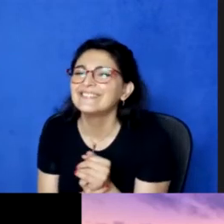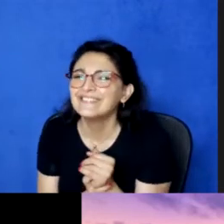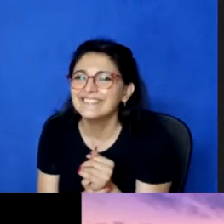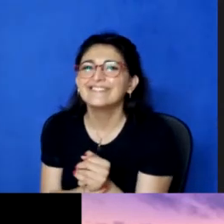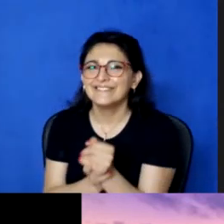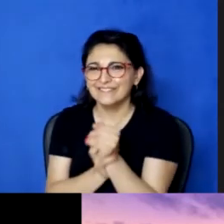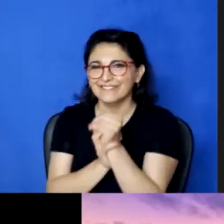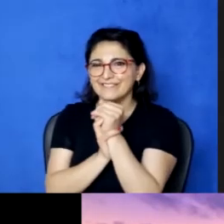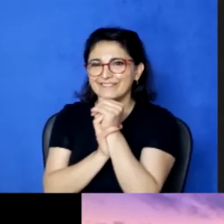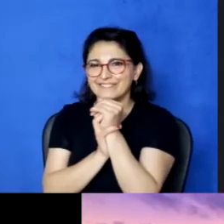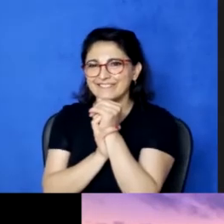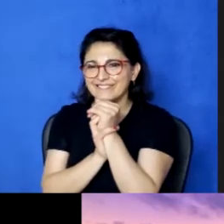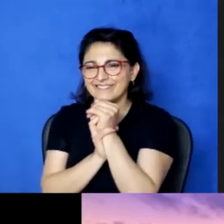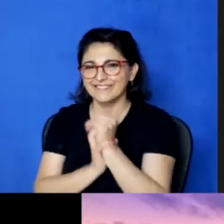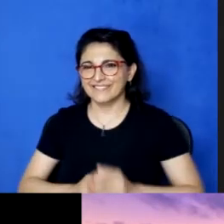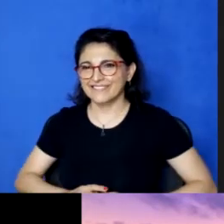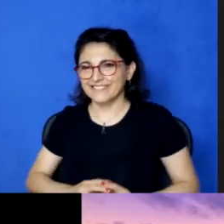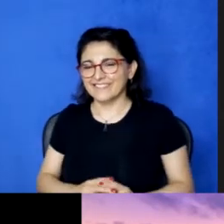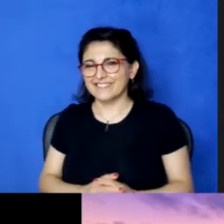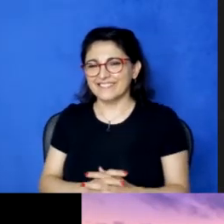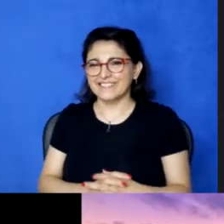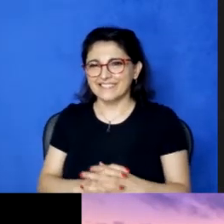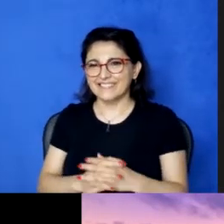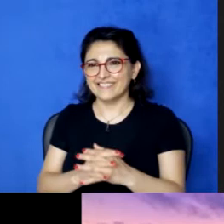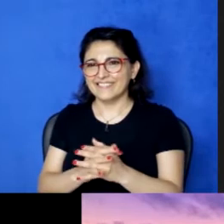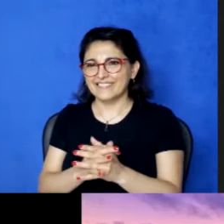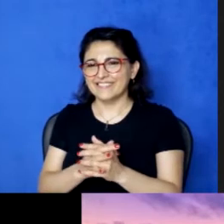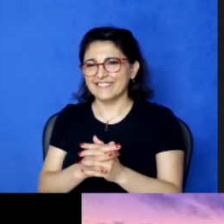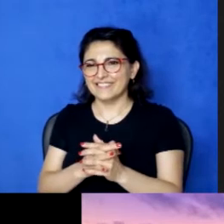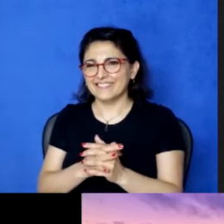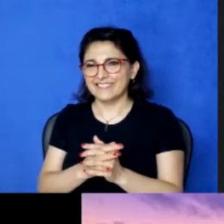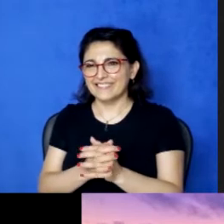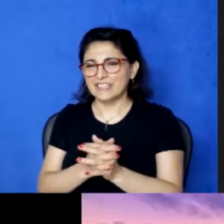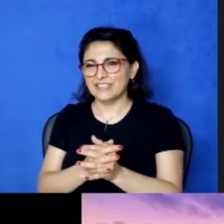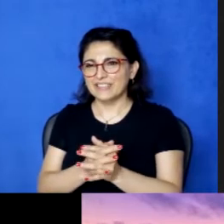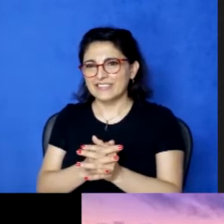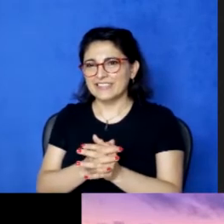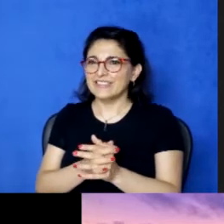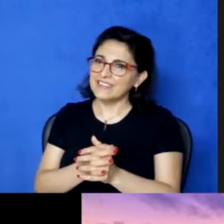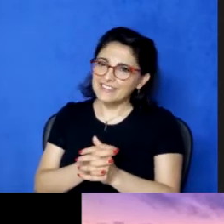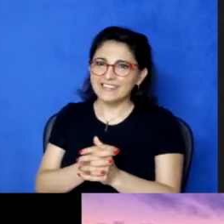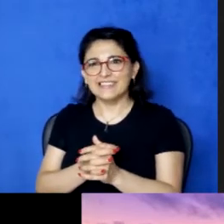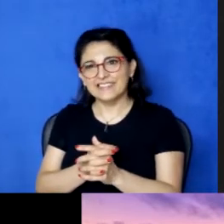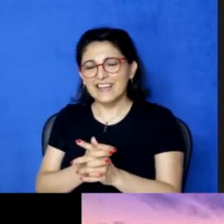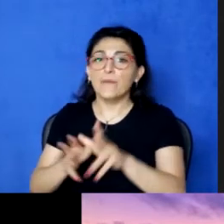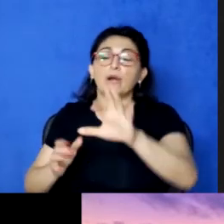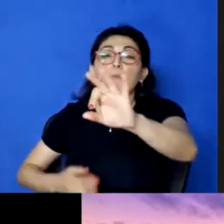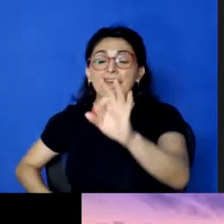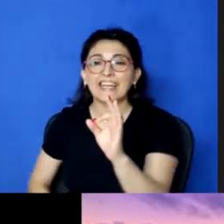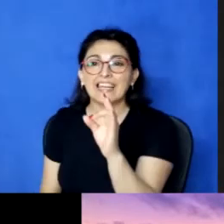está, entonces te venden estas cosas en los supermercados, lo probás y decís, ¡oh, qué rico!